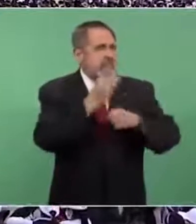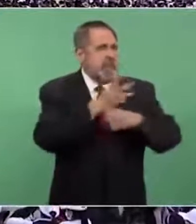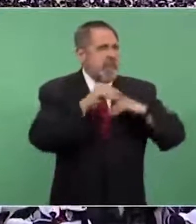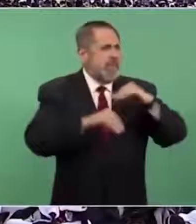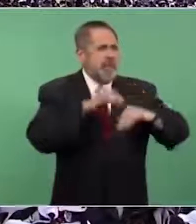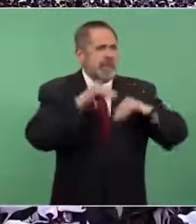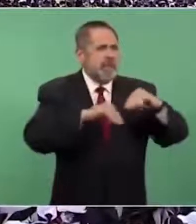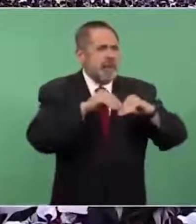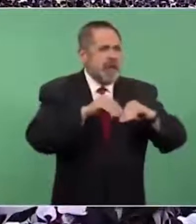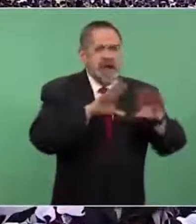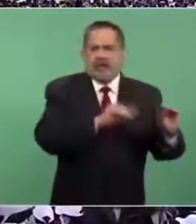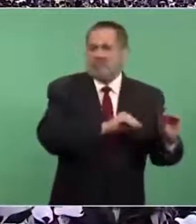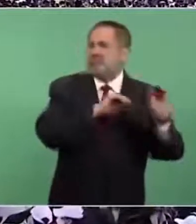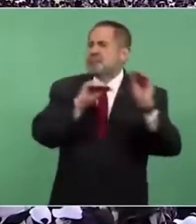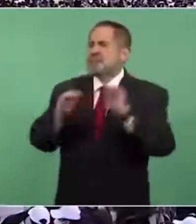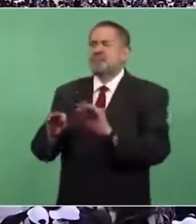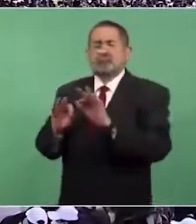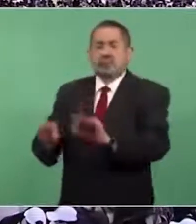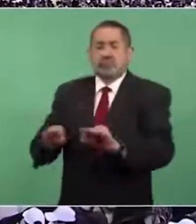mediante un contrato que ya